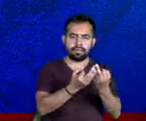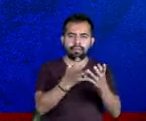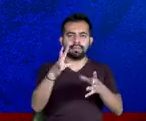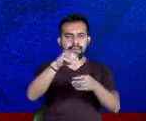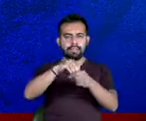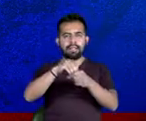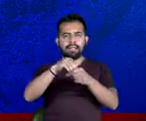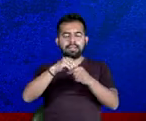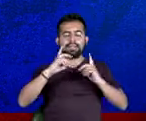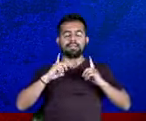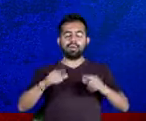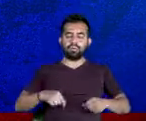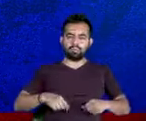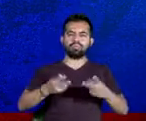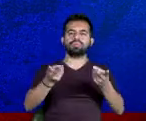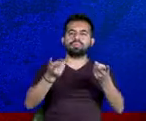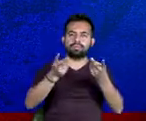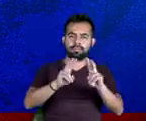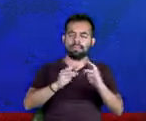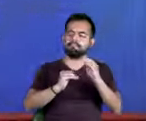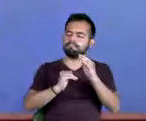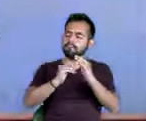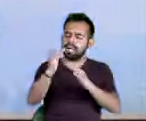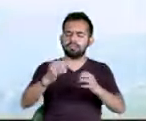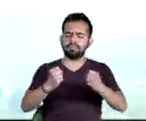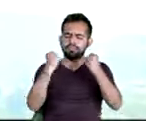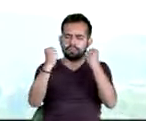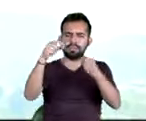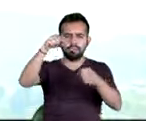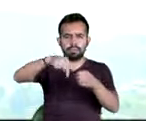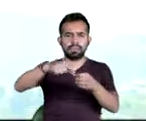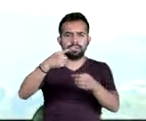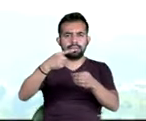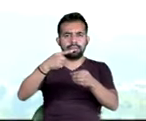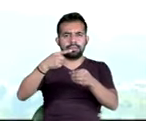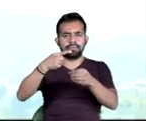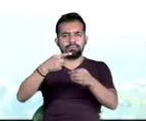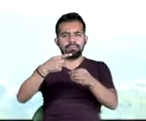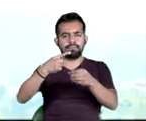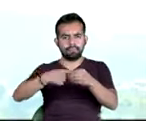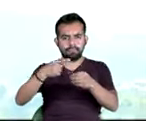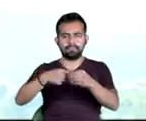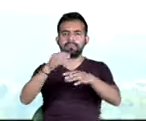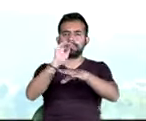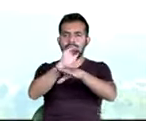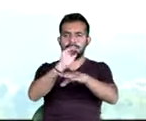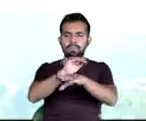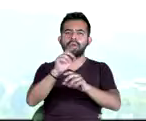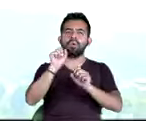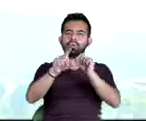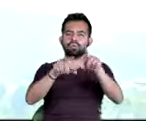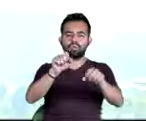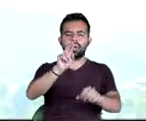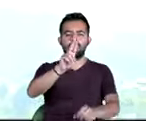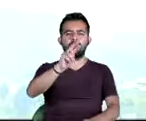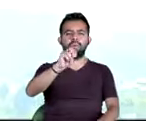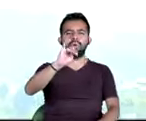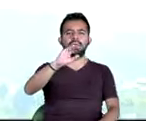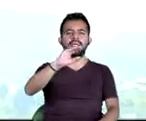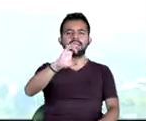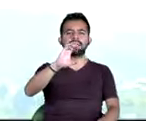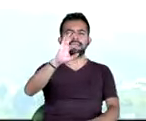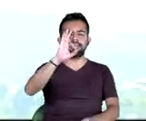yo considero la administración de salud más potente que ha tenido el Ecuador desde el regreso a la democracia, consultora de UNICEF, gerente de calidad